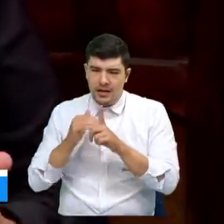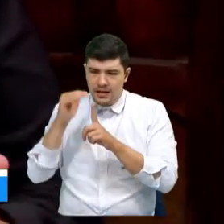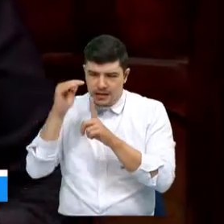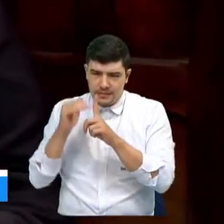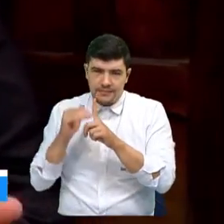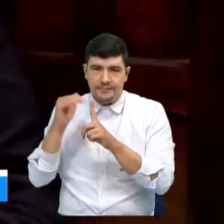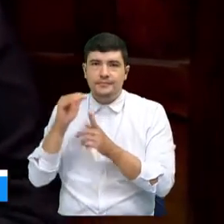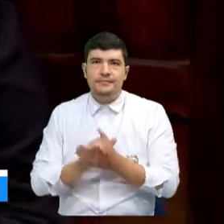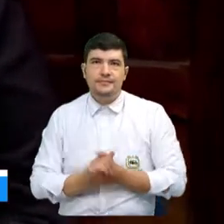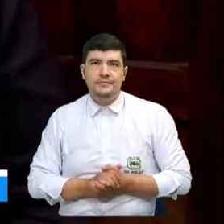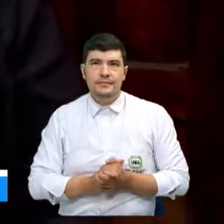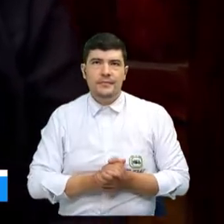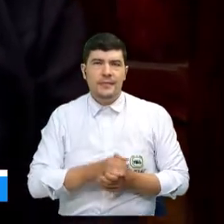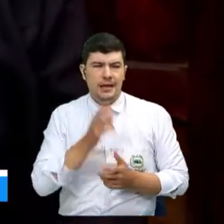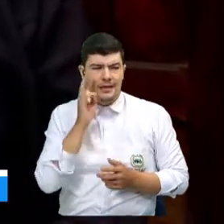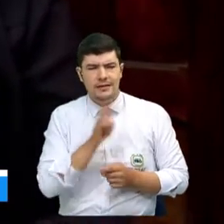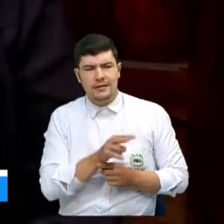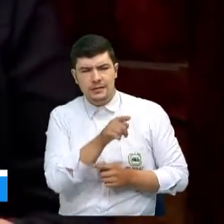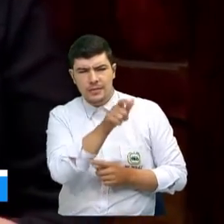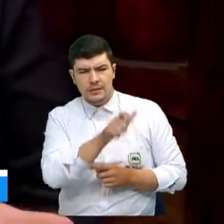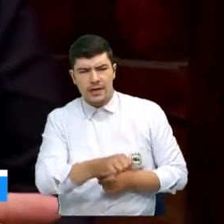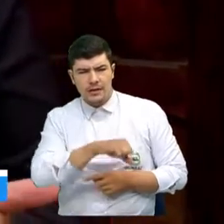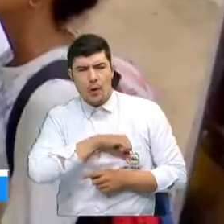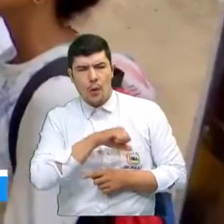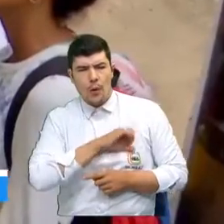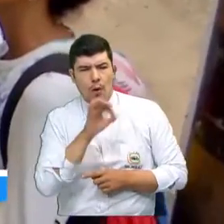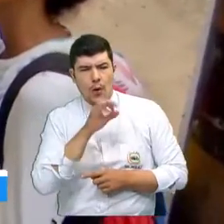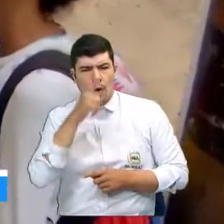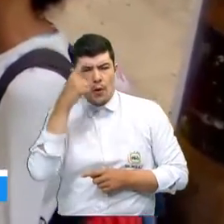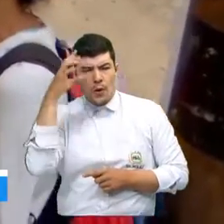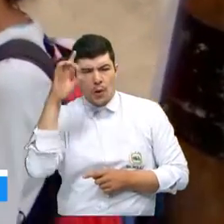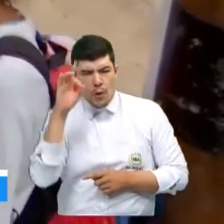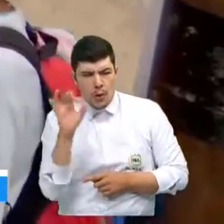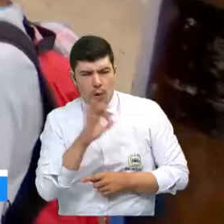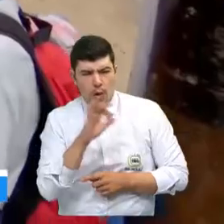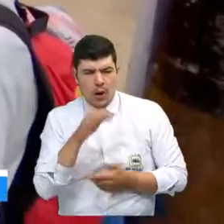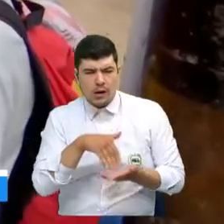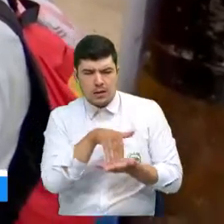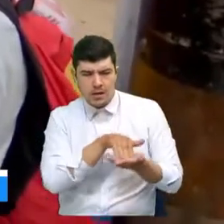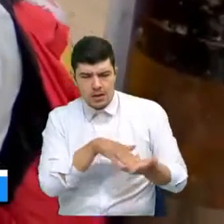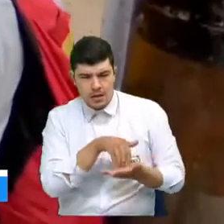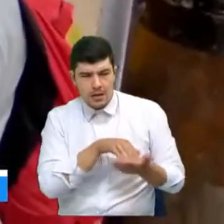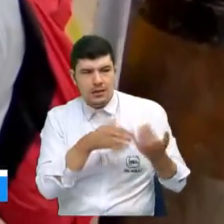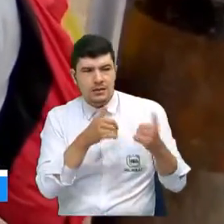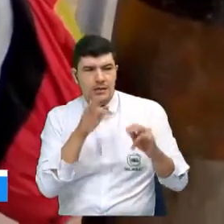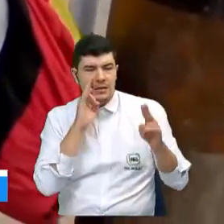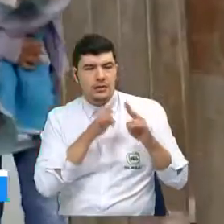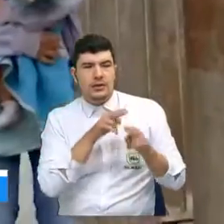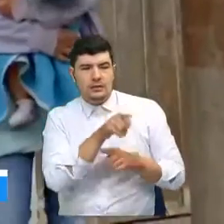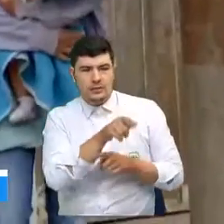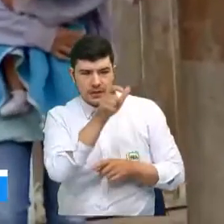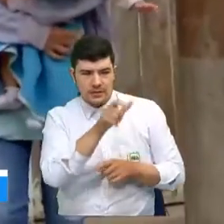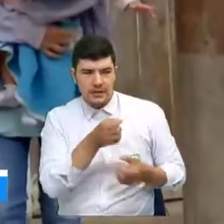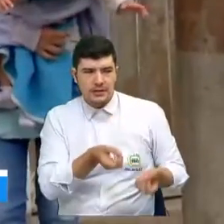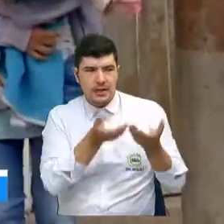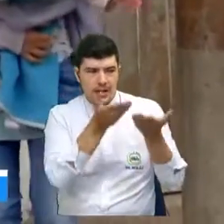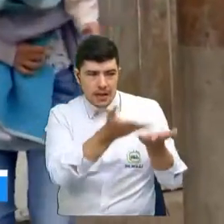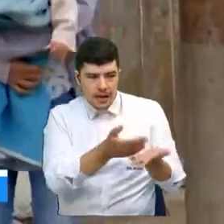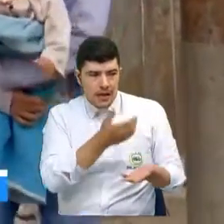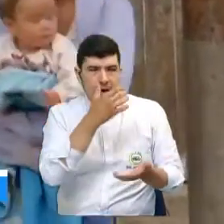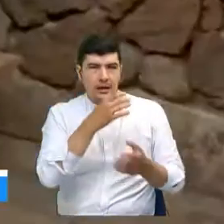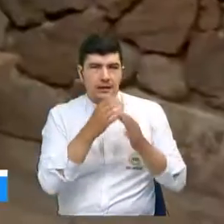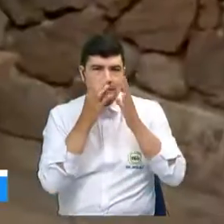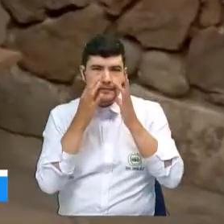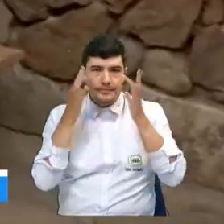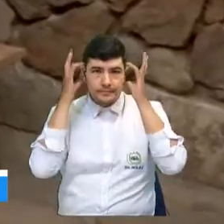trae mucho malestar, dolor de cabeza. Todos estos síntomas que ya conocemos, se le da un tapabocas. Por ahora no hay